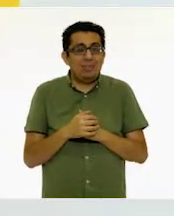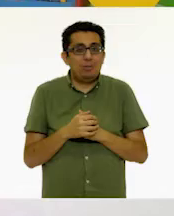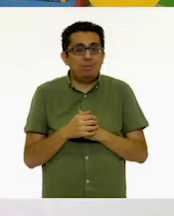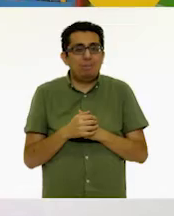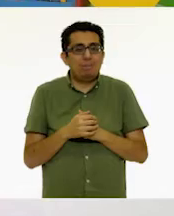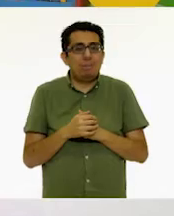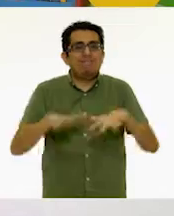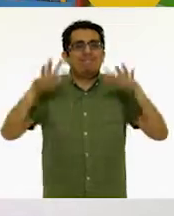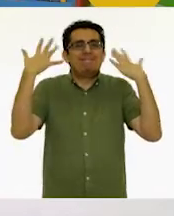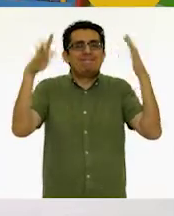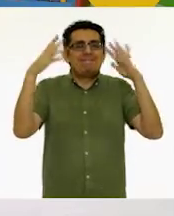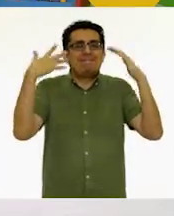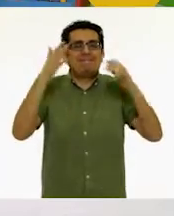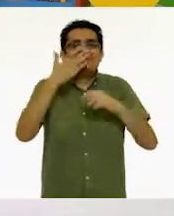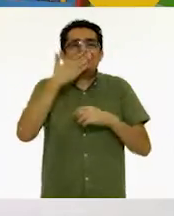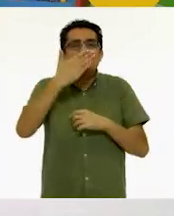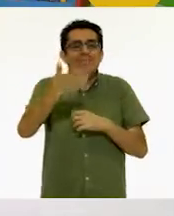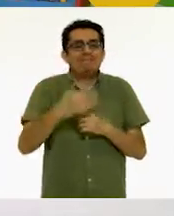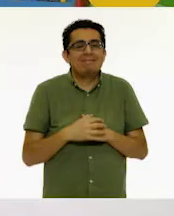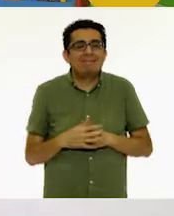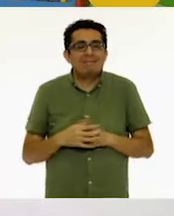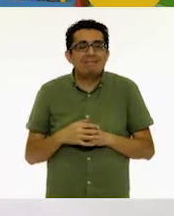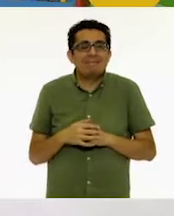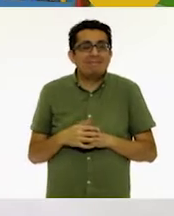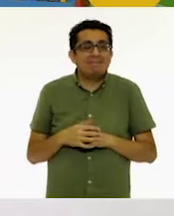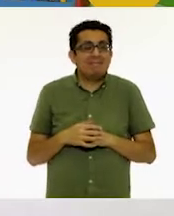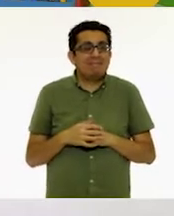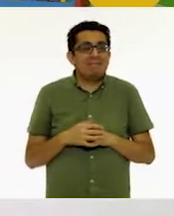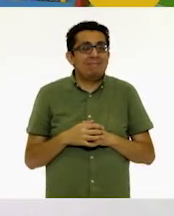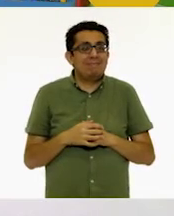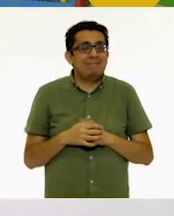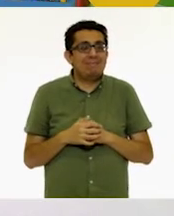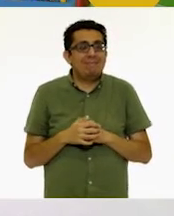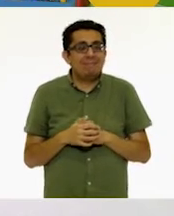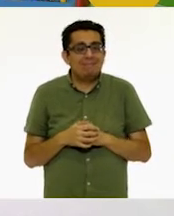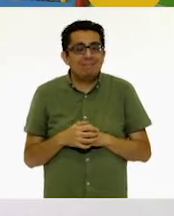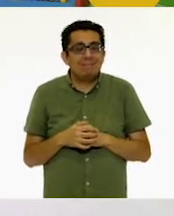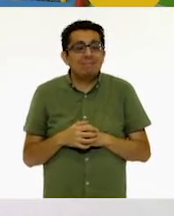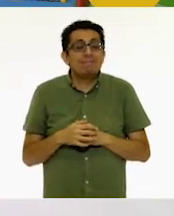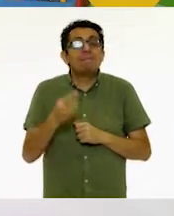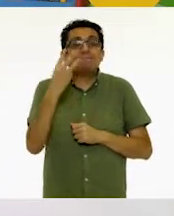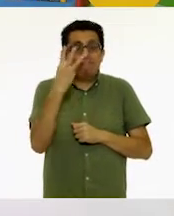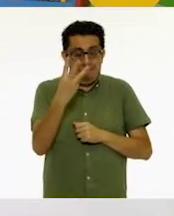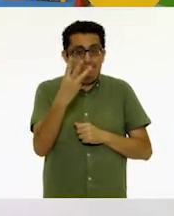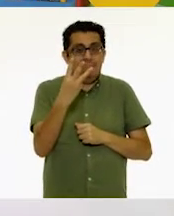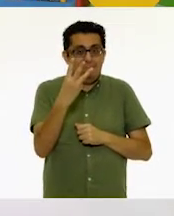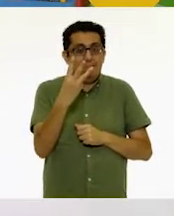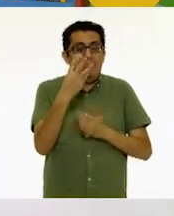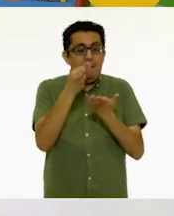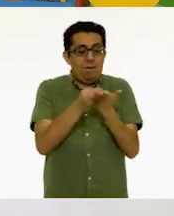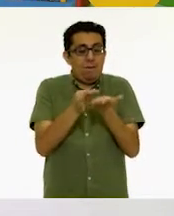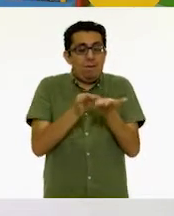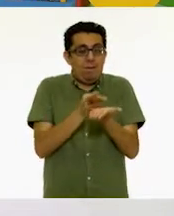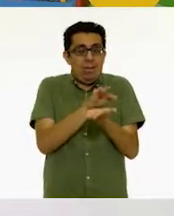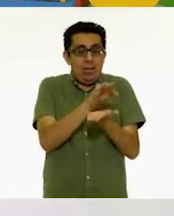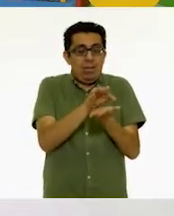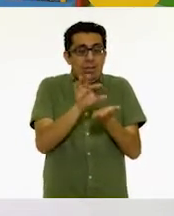¡Sí! ¡Bien! ¡Tres! Voy a tomar tres fichas.